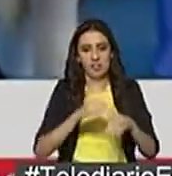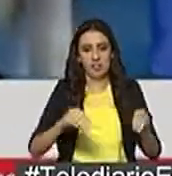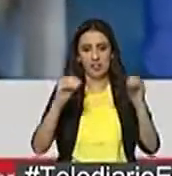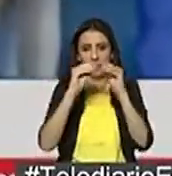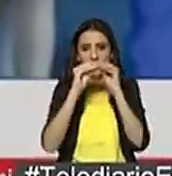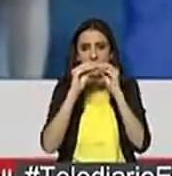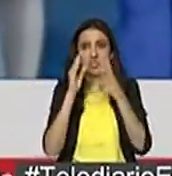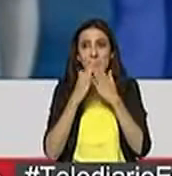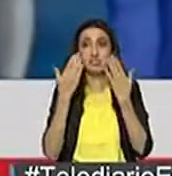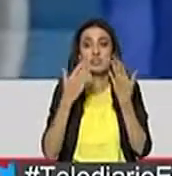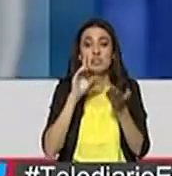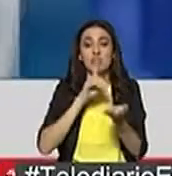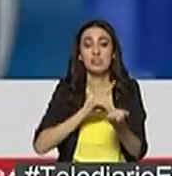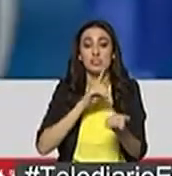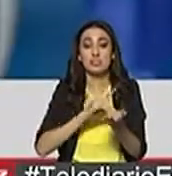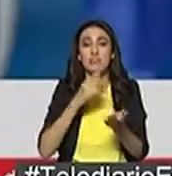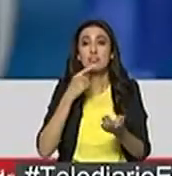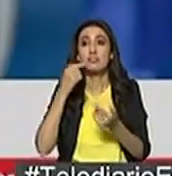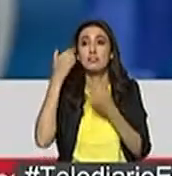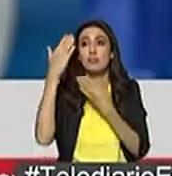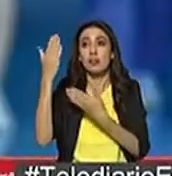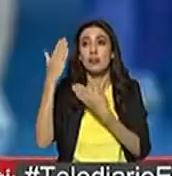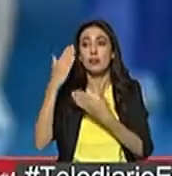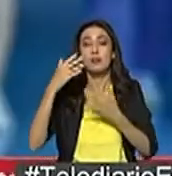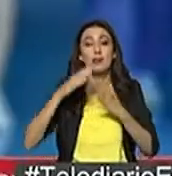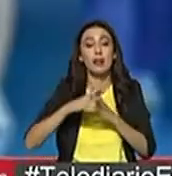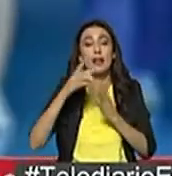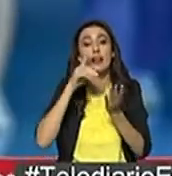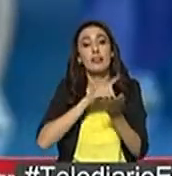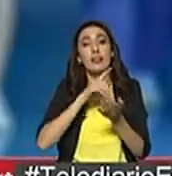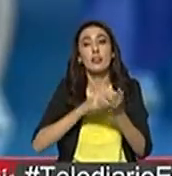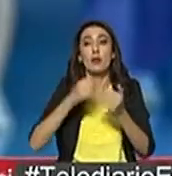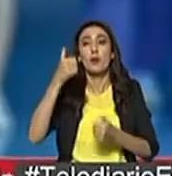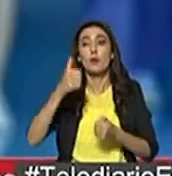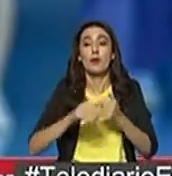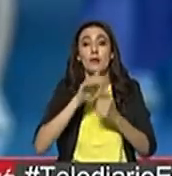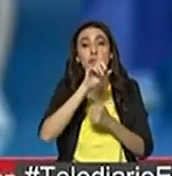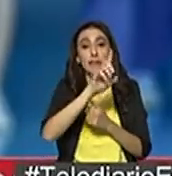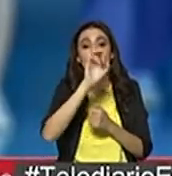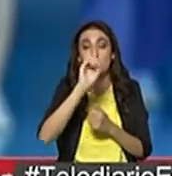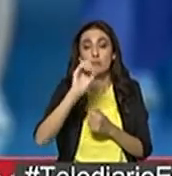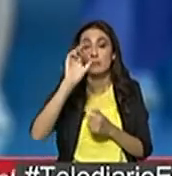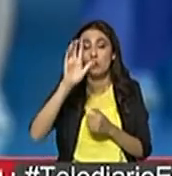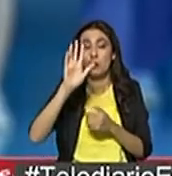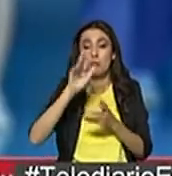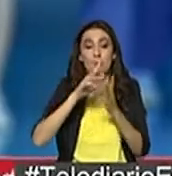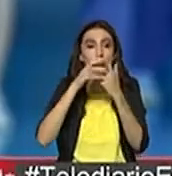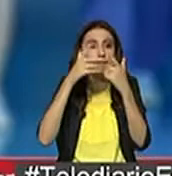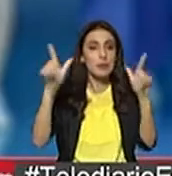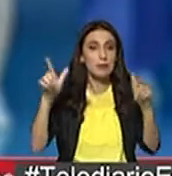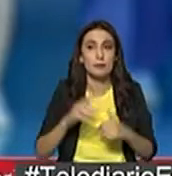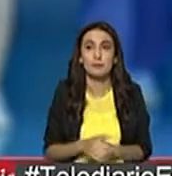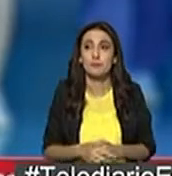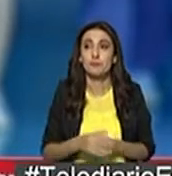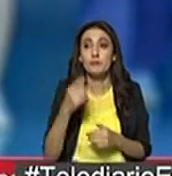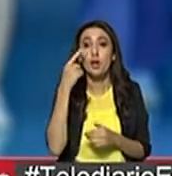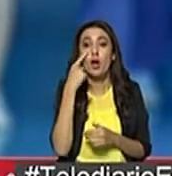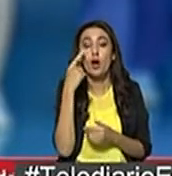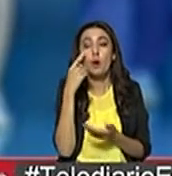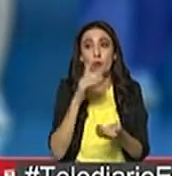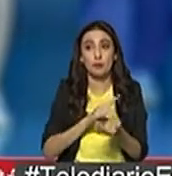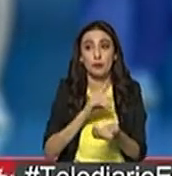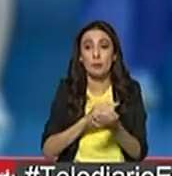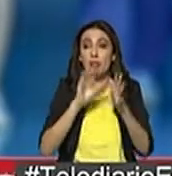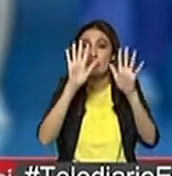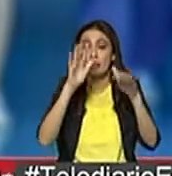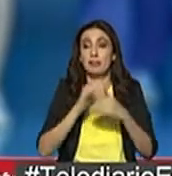la vacante de médico especialista en medicina física y rehabilitación existen 105 puestos requeridos. Para oftalmología se abrieron 10 vacantes,